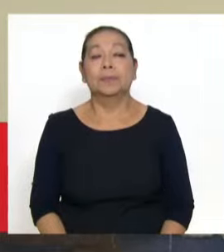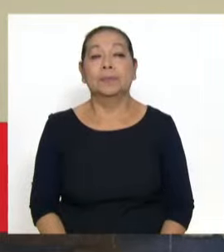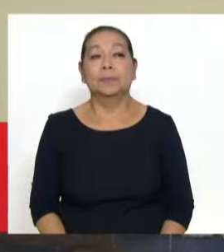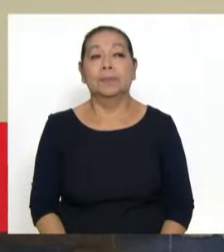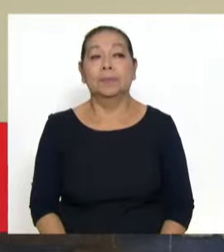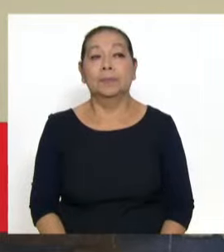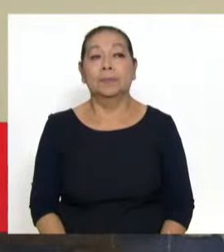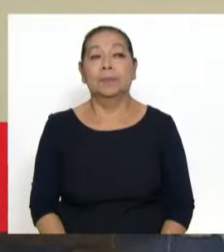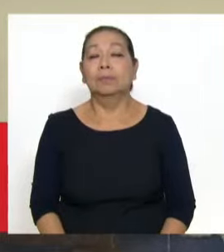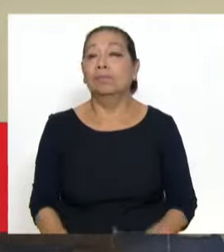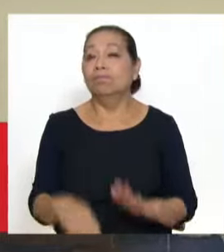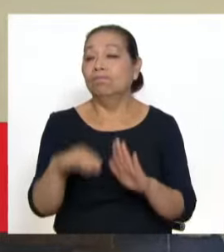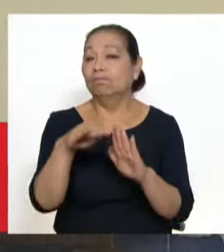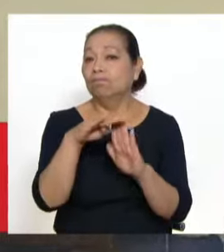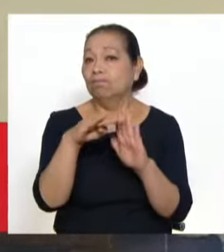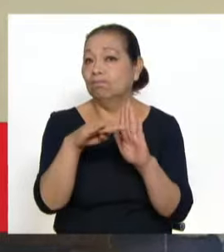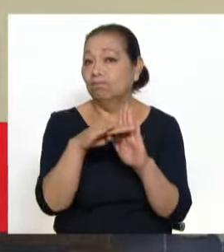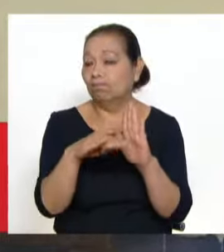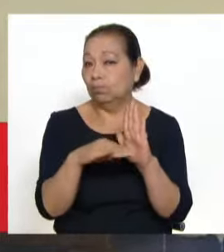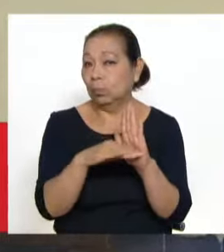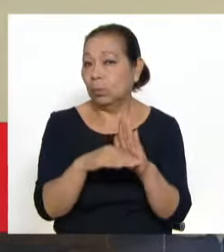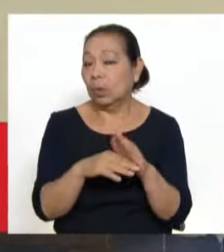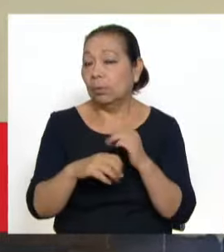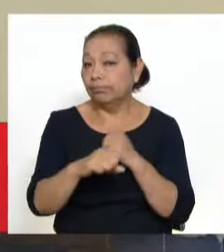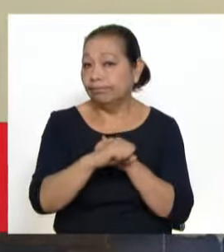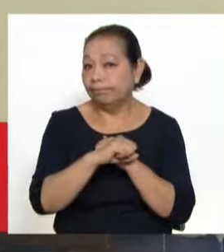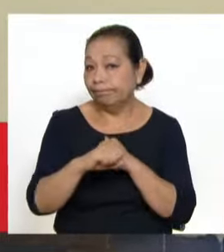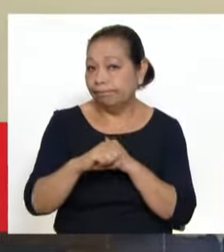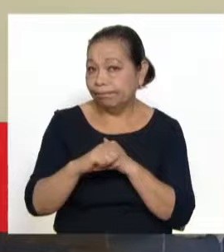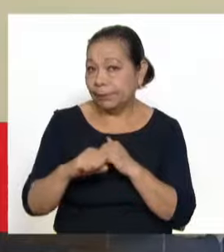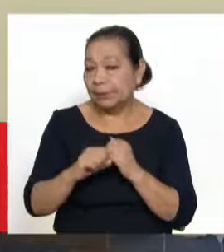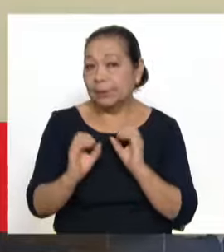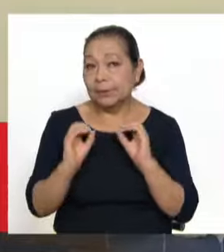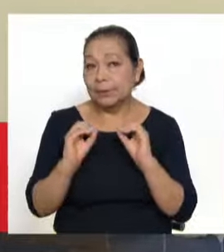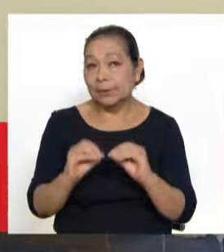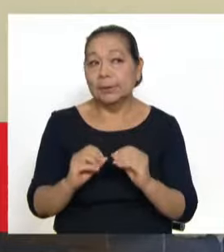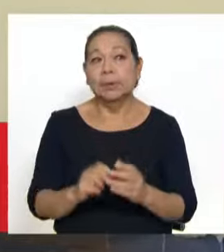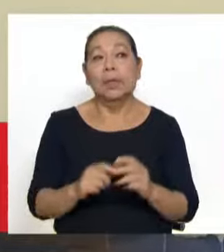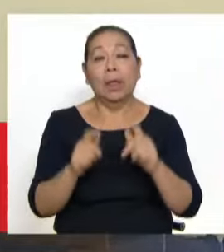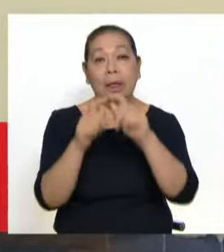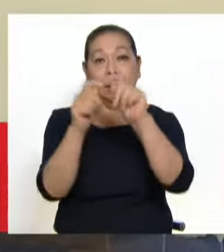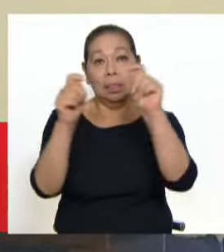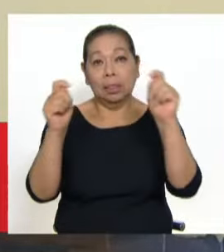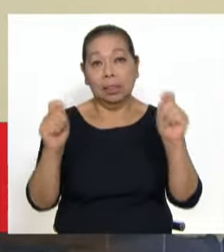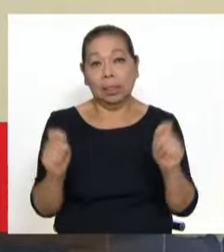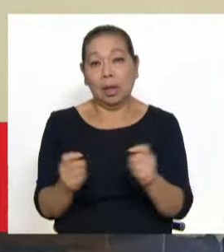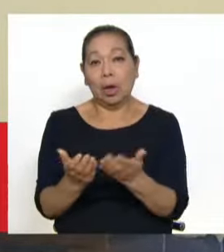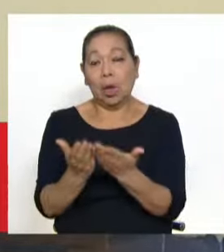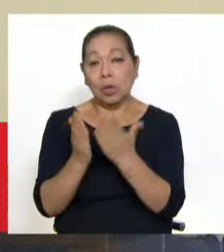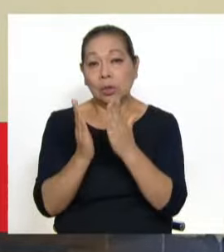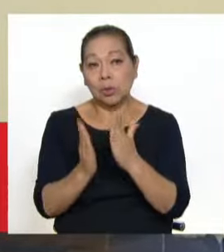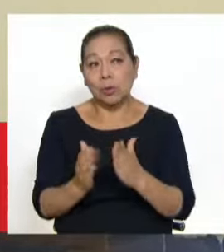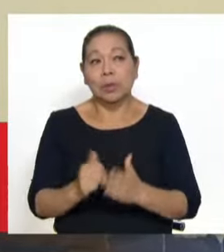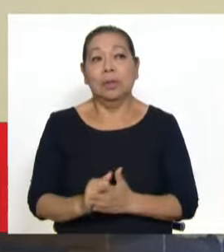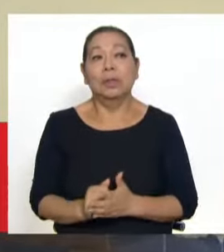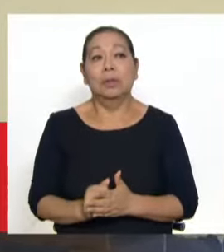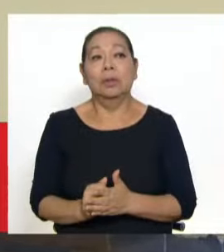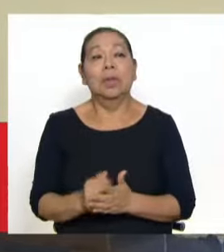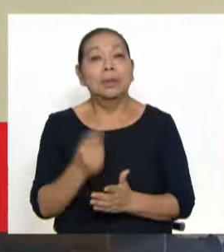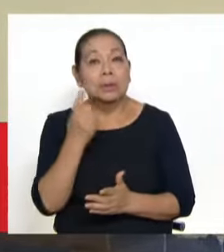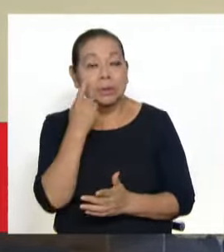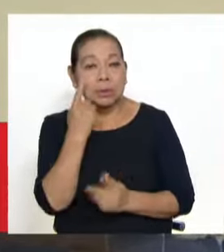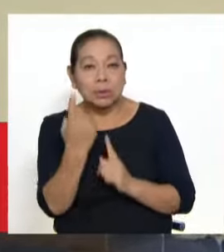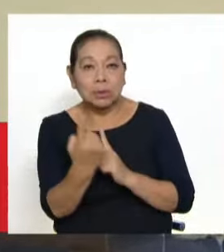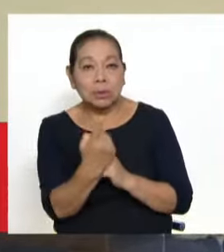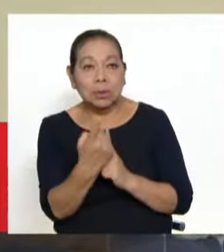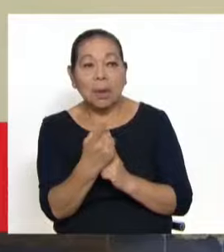tenemos que cumplir con la finalidad pública, que es darle su título a nuestros estudiantes,